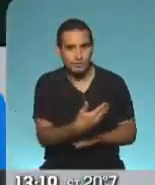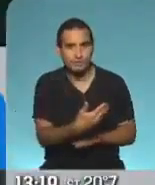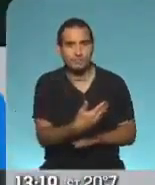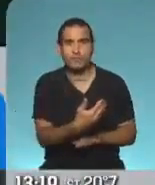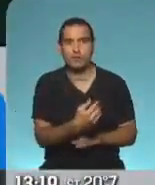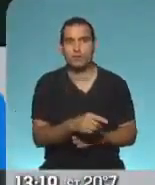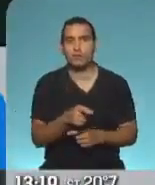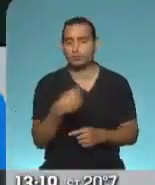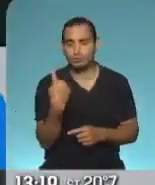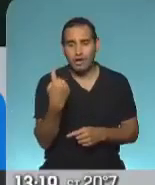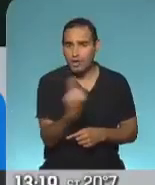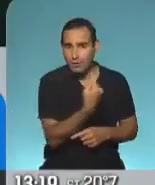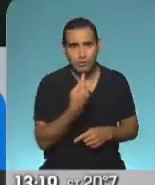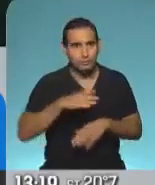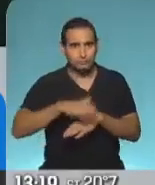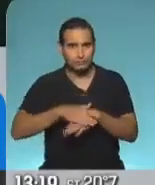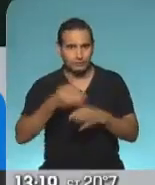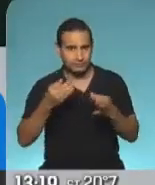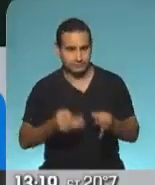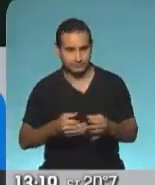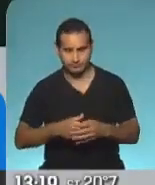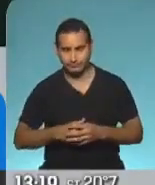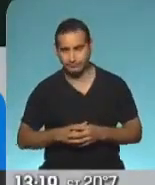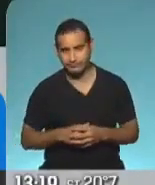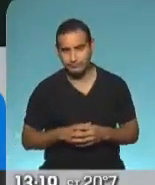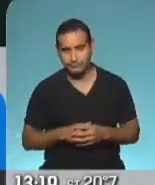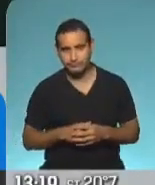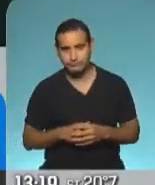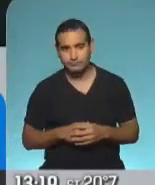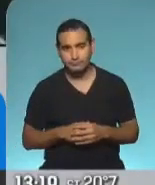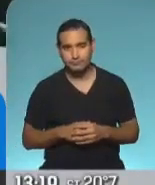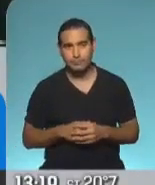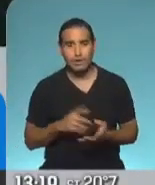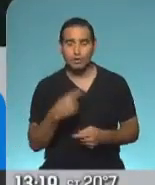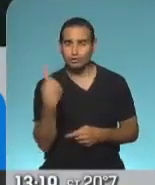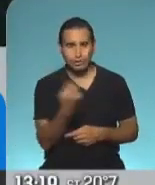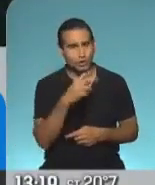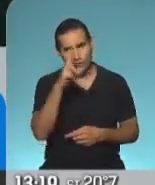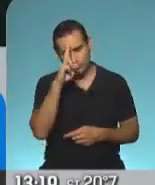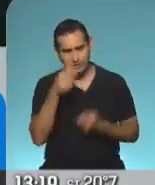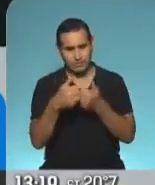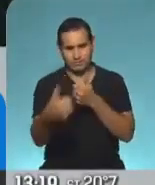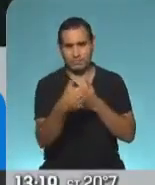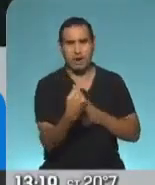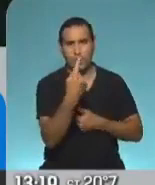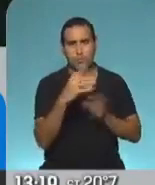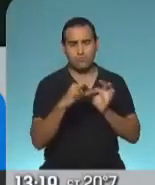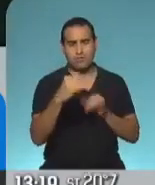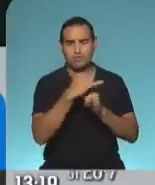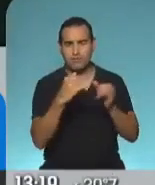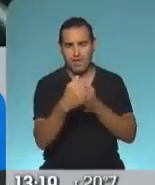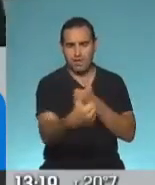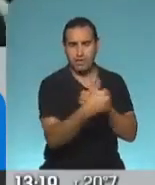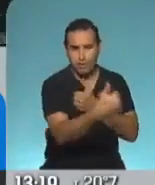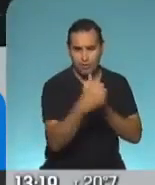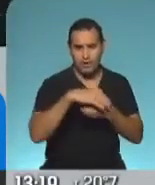lo que usted hace, con lo que yo hago, con lo que hacen todos los ciudadanos. En el sentido de cumplir con el distanciamiento social, el 1,5 metros de distancia, lavarnos las